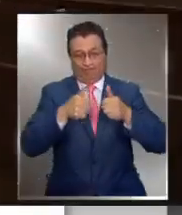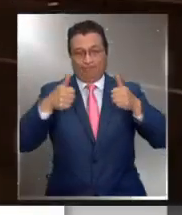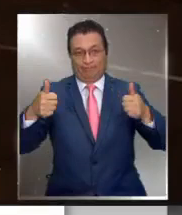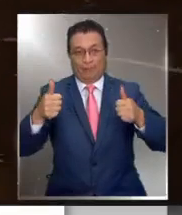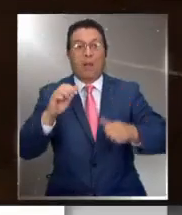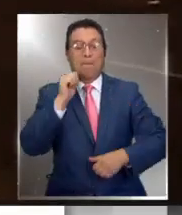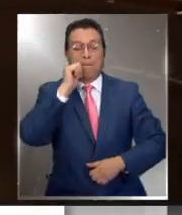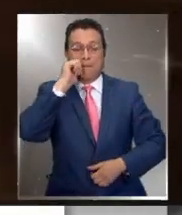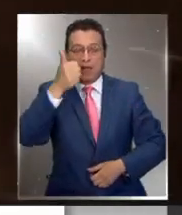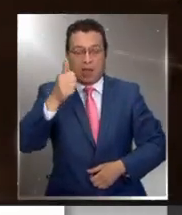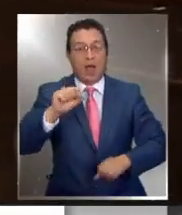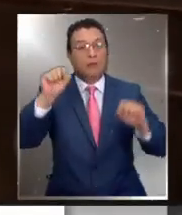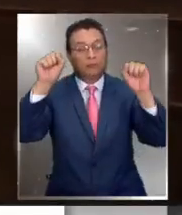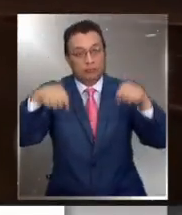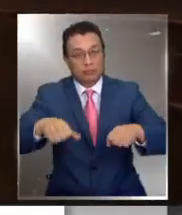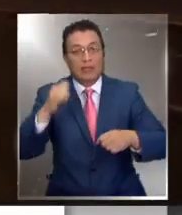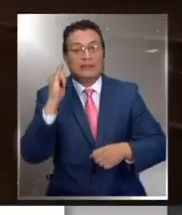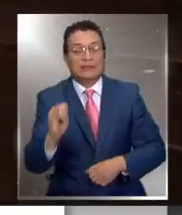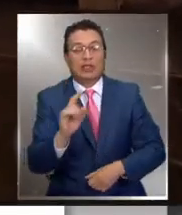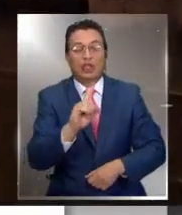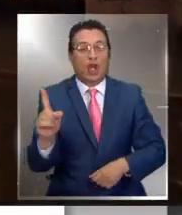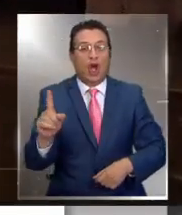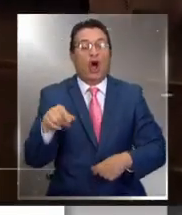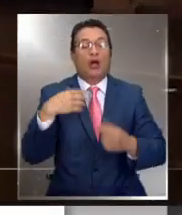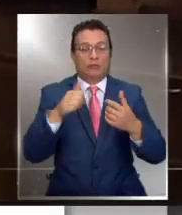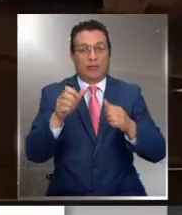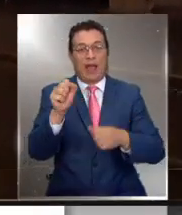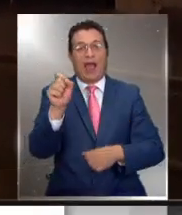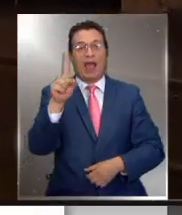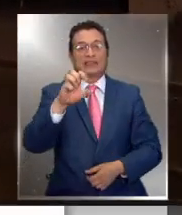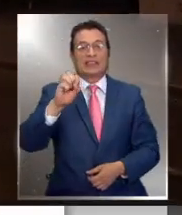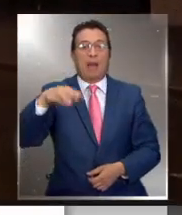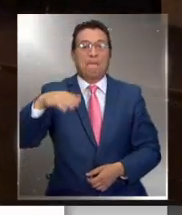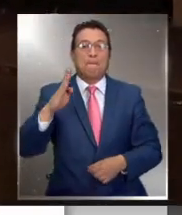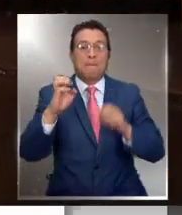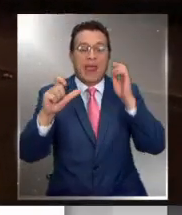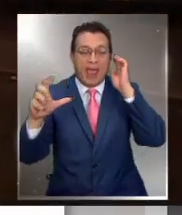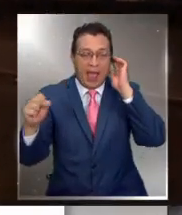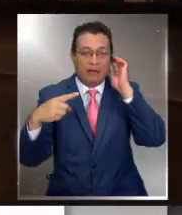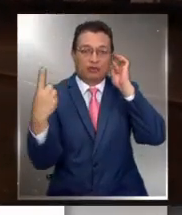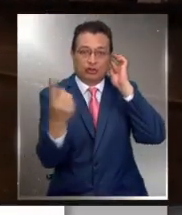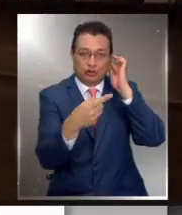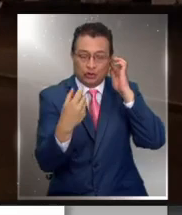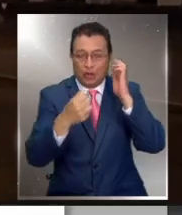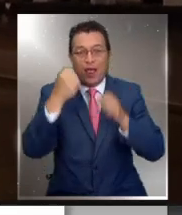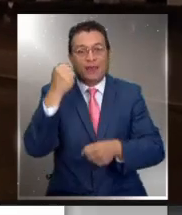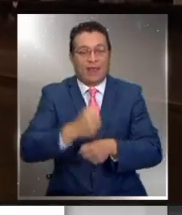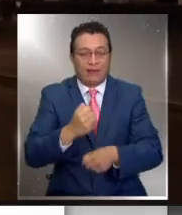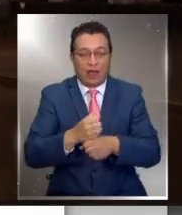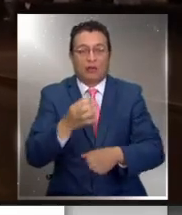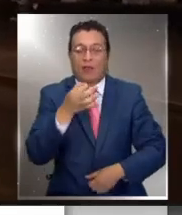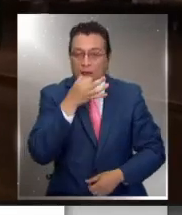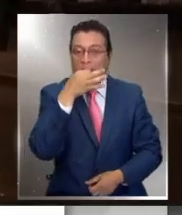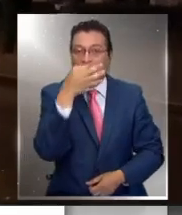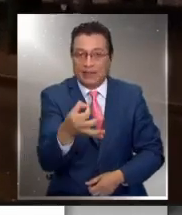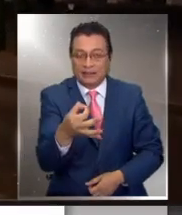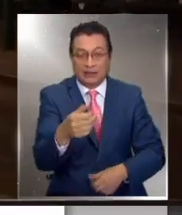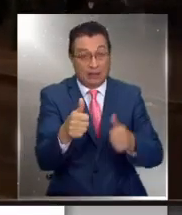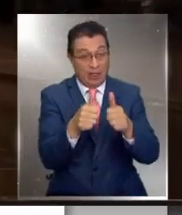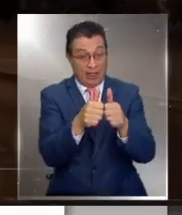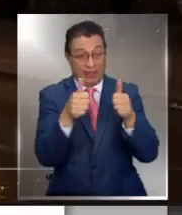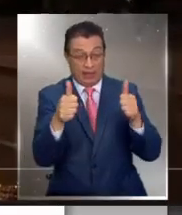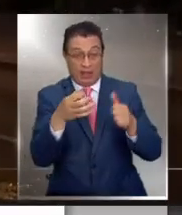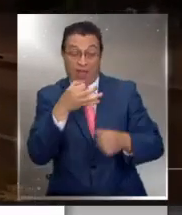de mañana al mediodía en una asamblea que van a sostener los trabajadores, que han dicho a través de sus